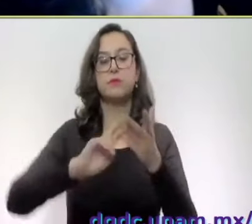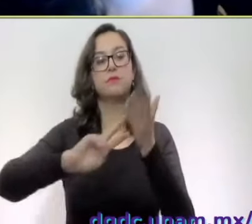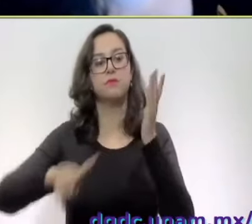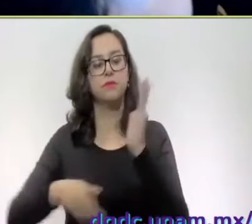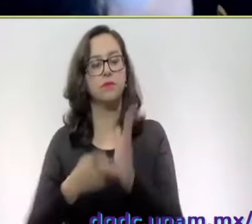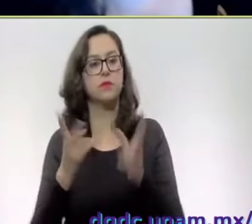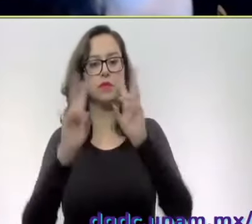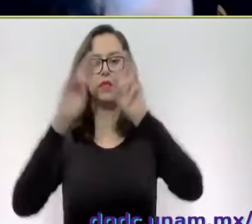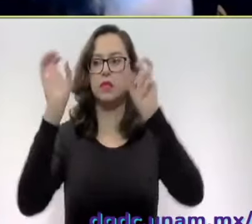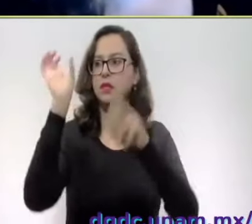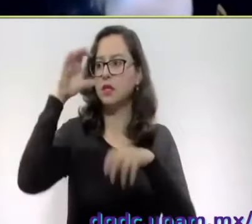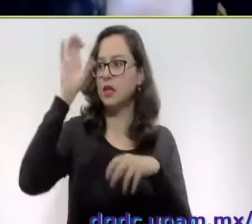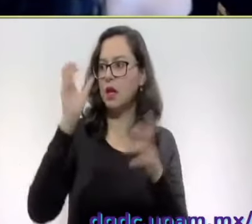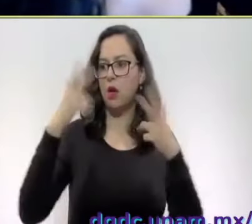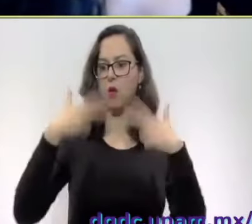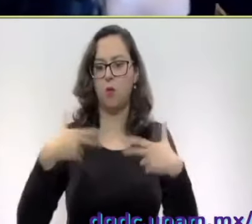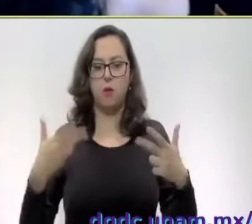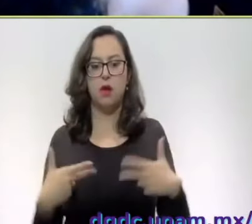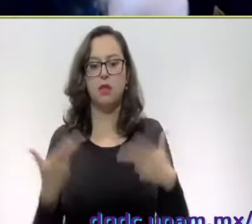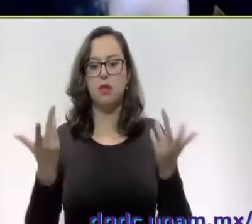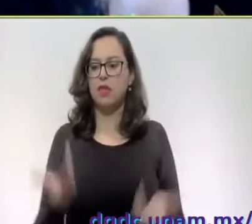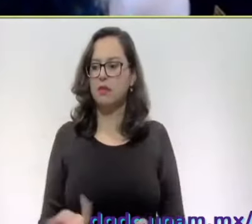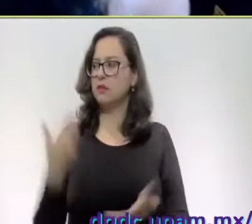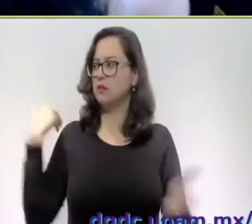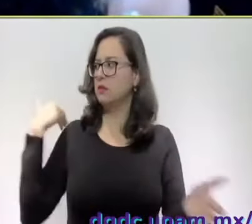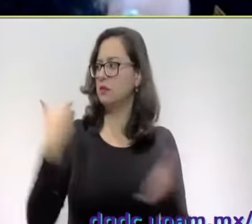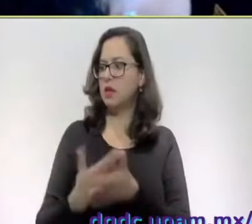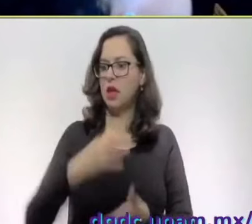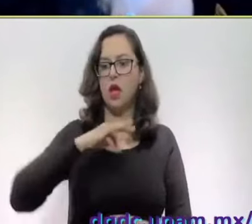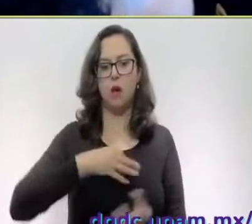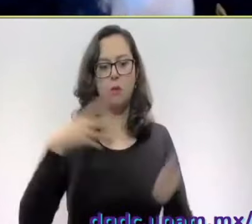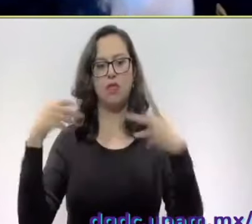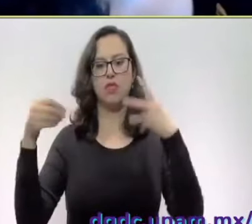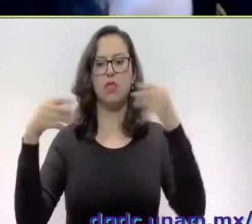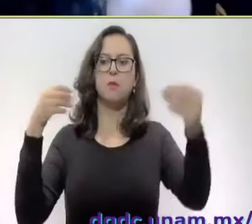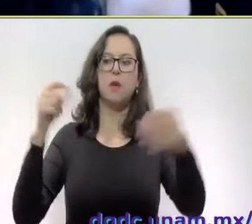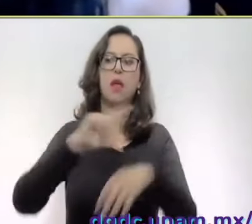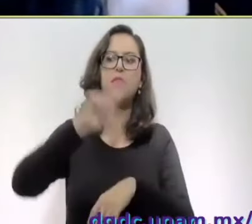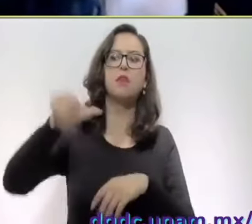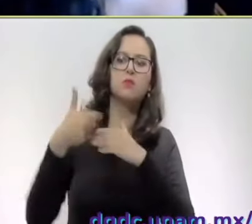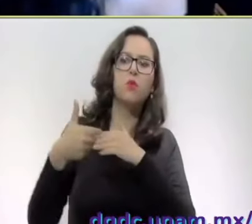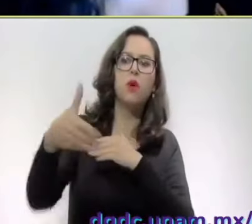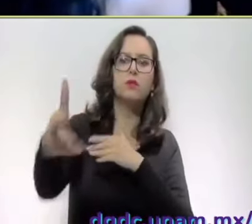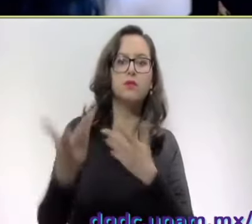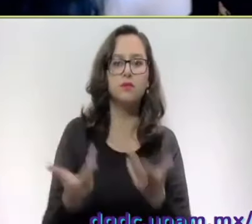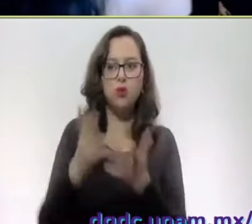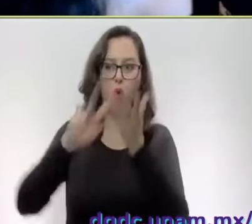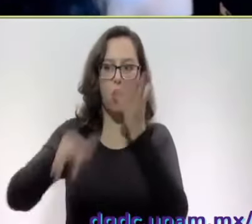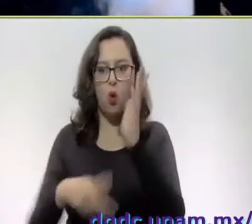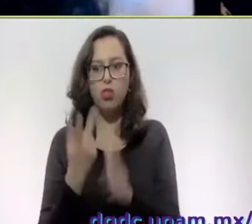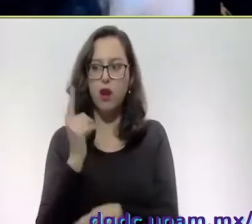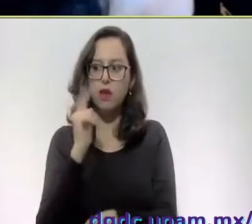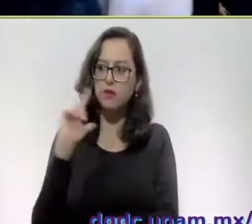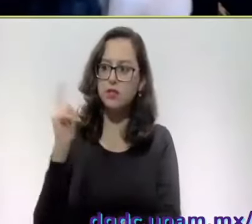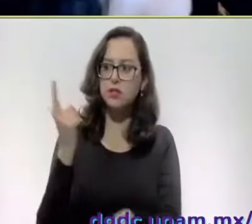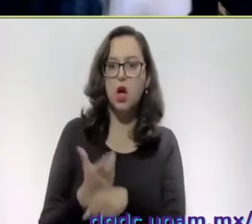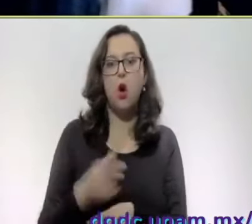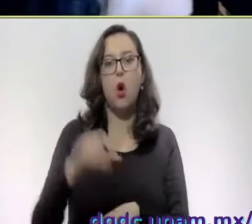Humanidades después de la pandemia. En este cuarto encuentro vamos a conversar con